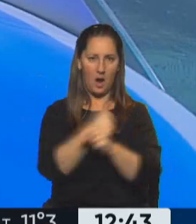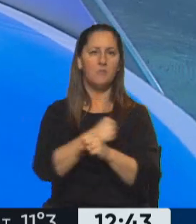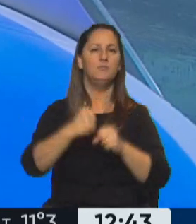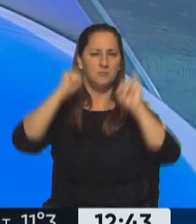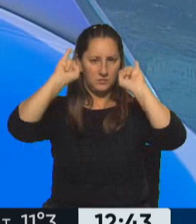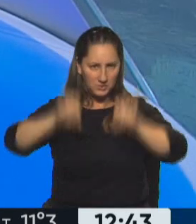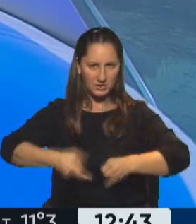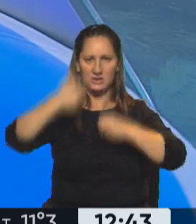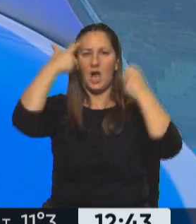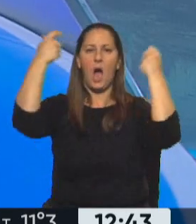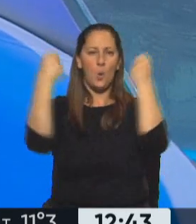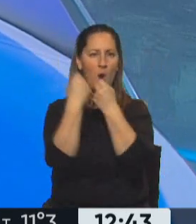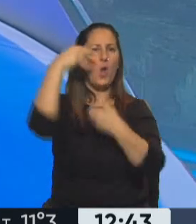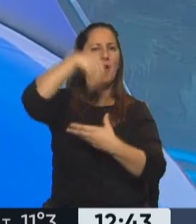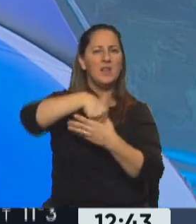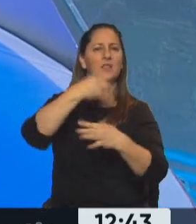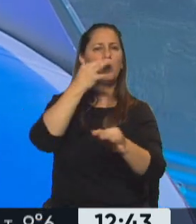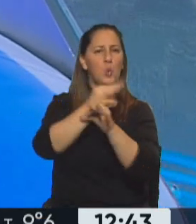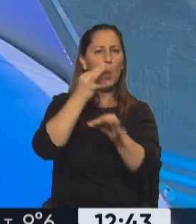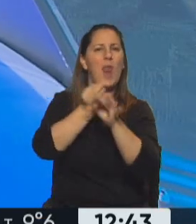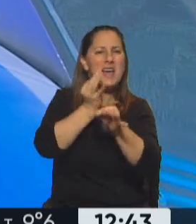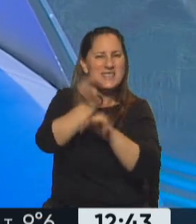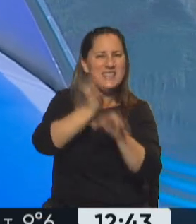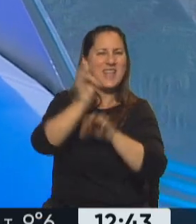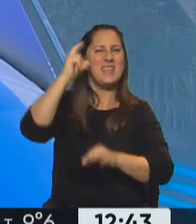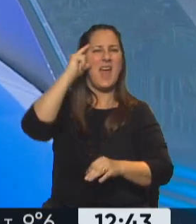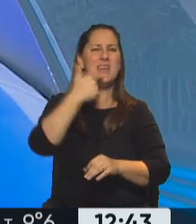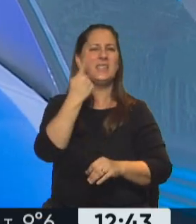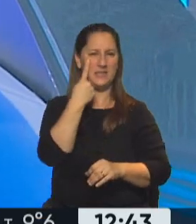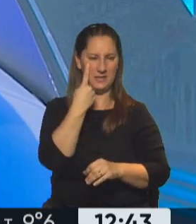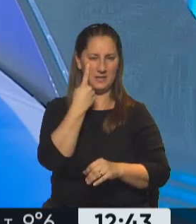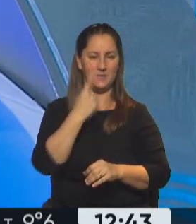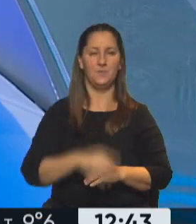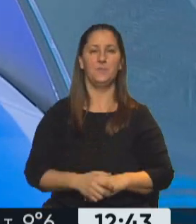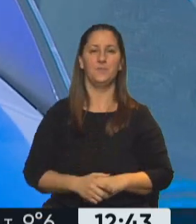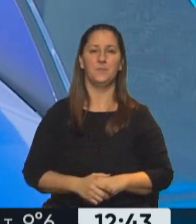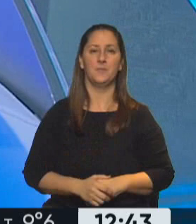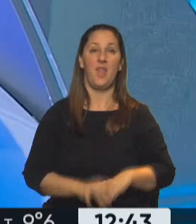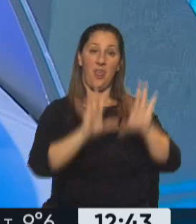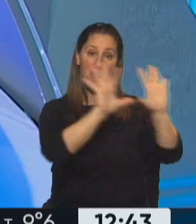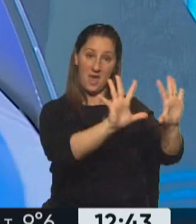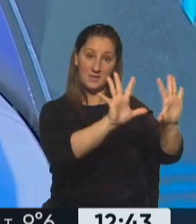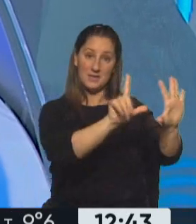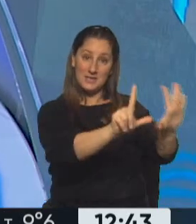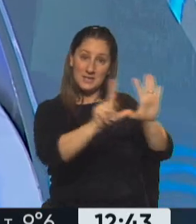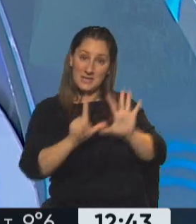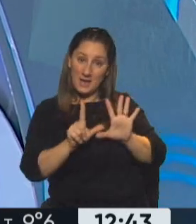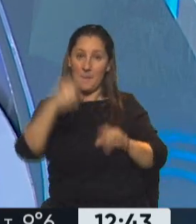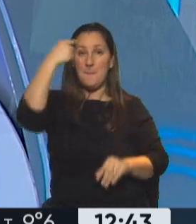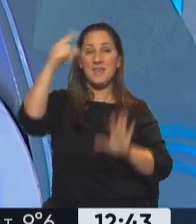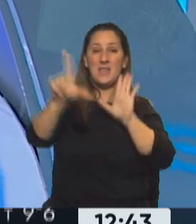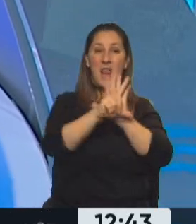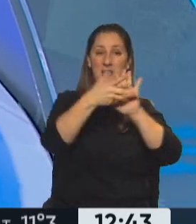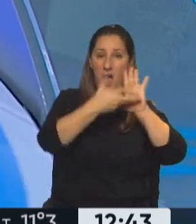con que se les dé educación sexual integral a los chicos en el colegio. Y también 7 de cada 10 creen que con la ley del